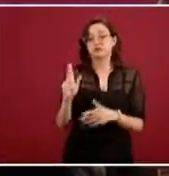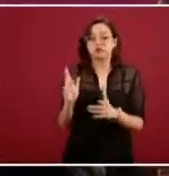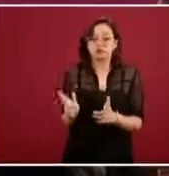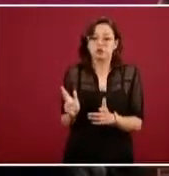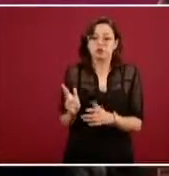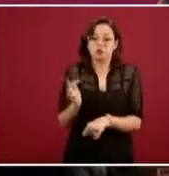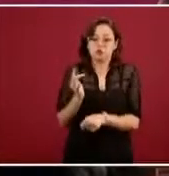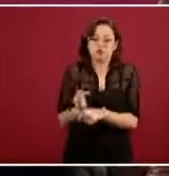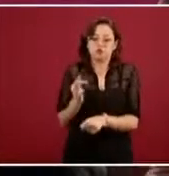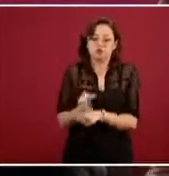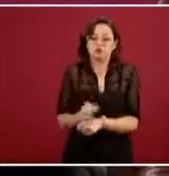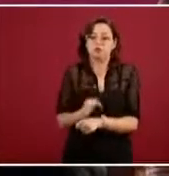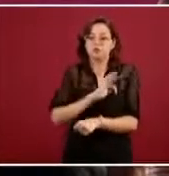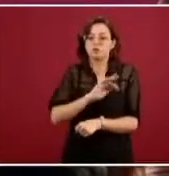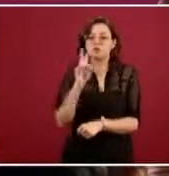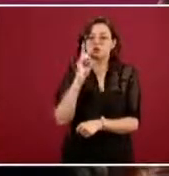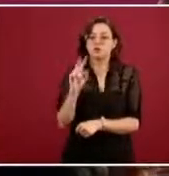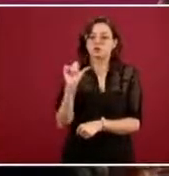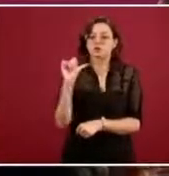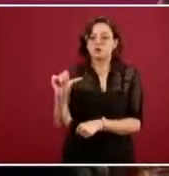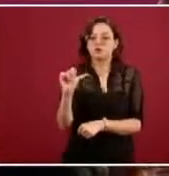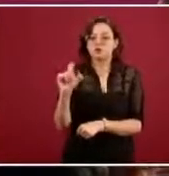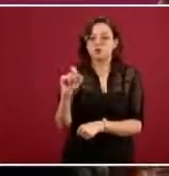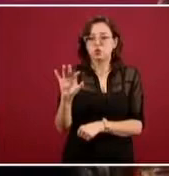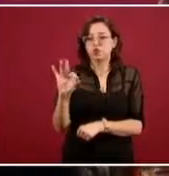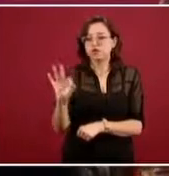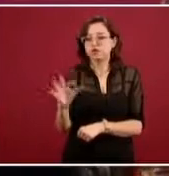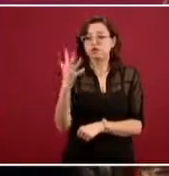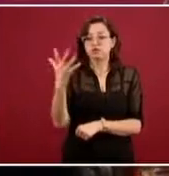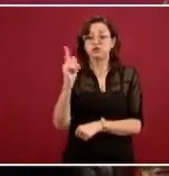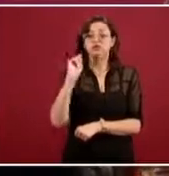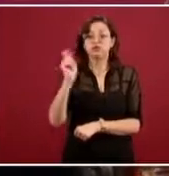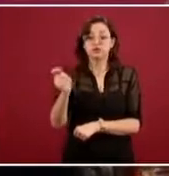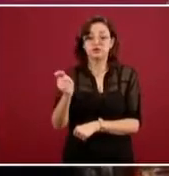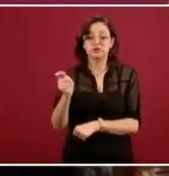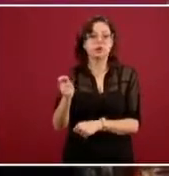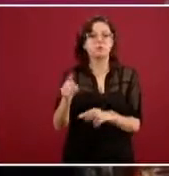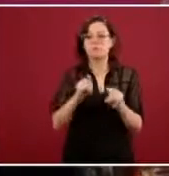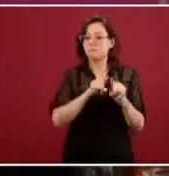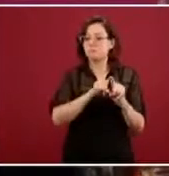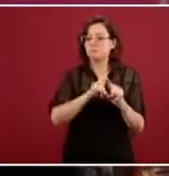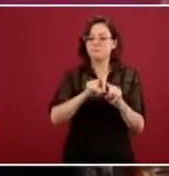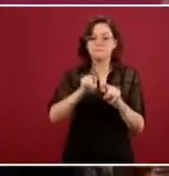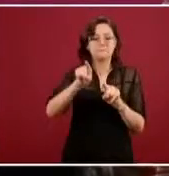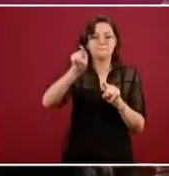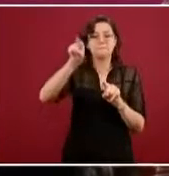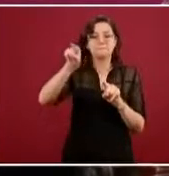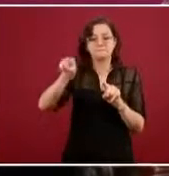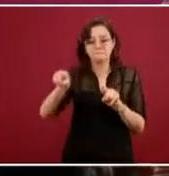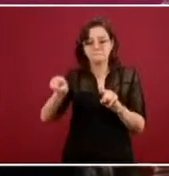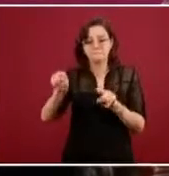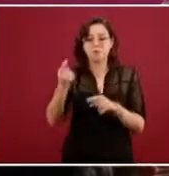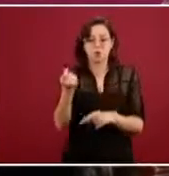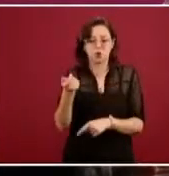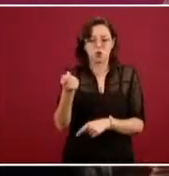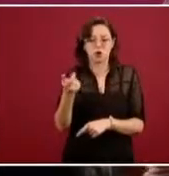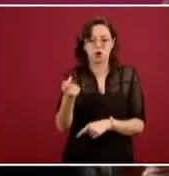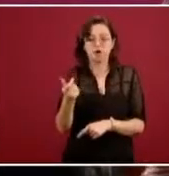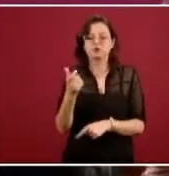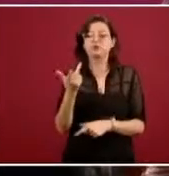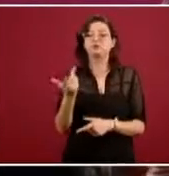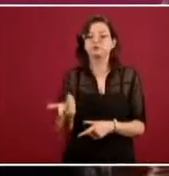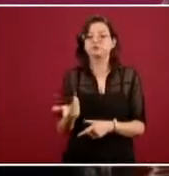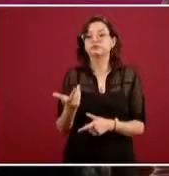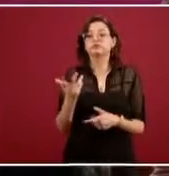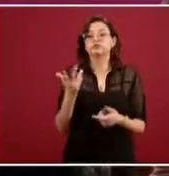un 16.45, por lo que va prácticamente en esa misma tendencia, y lo que sí ya hemos dejado de